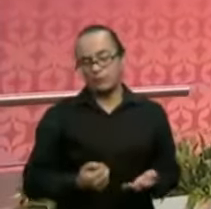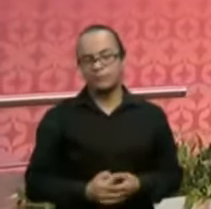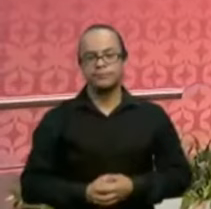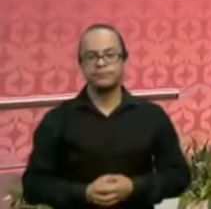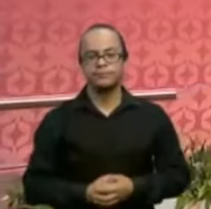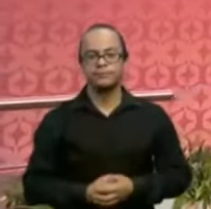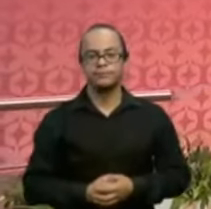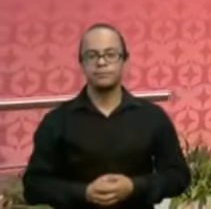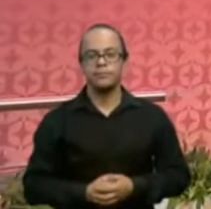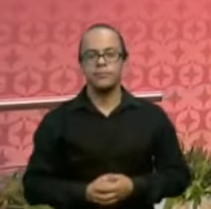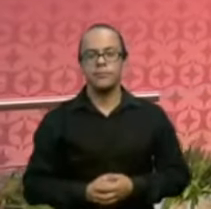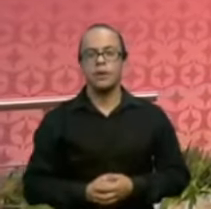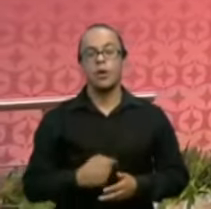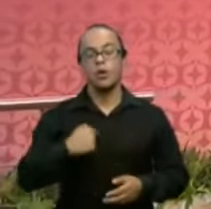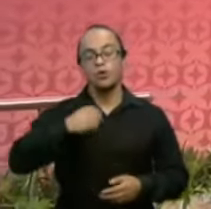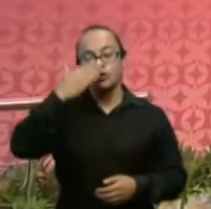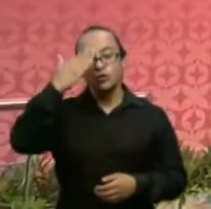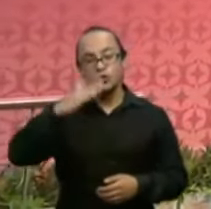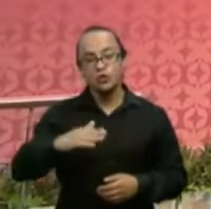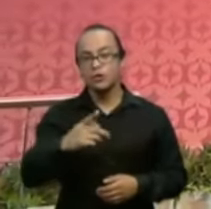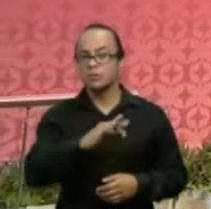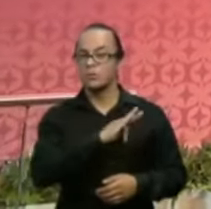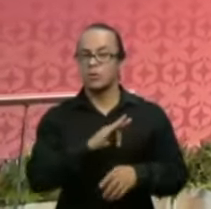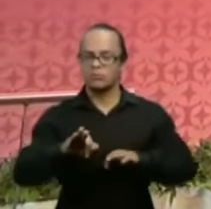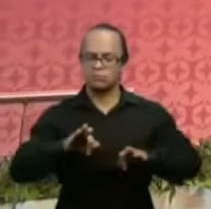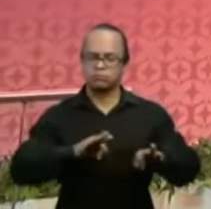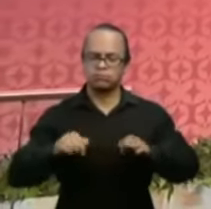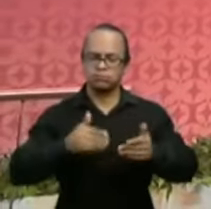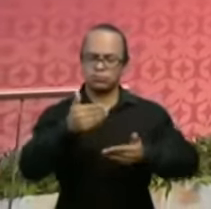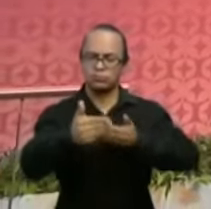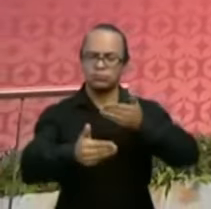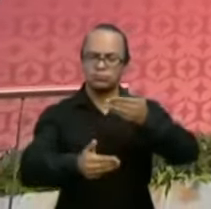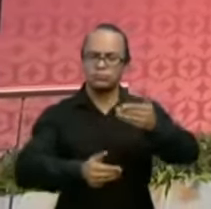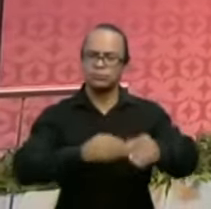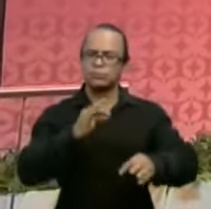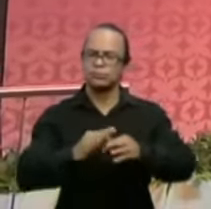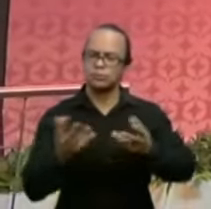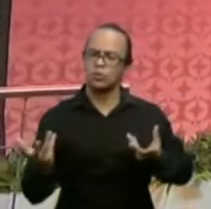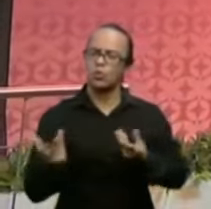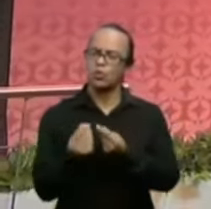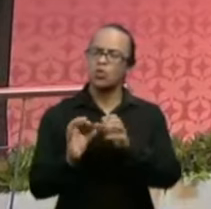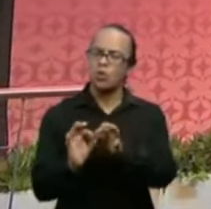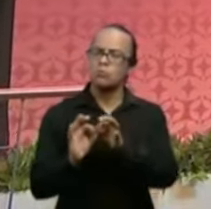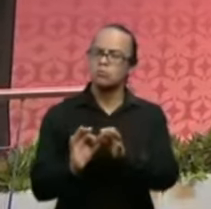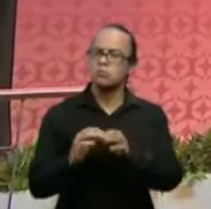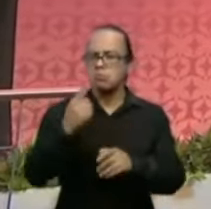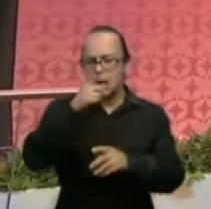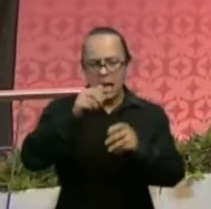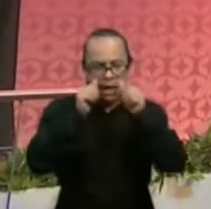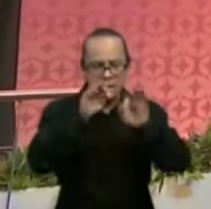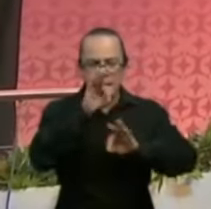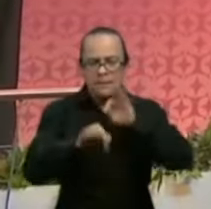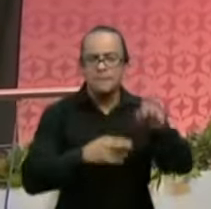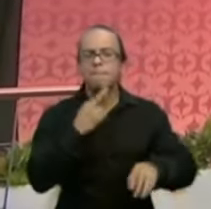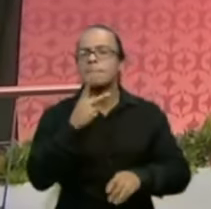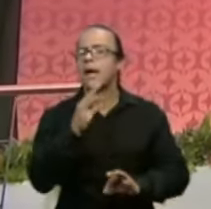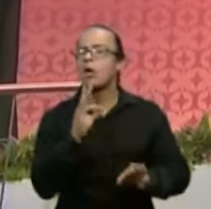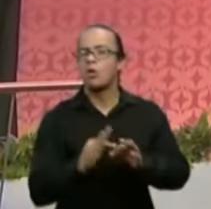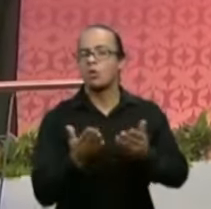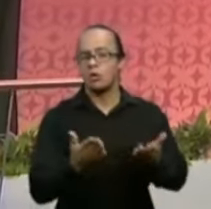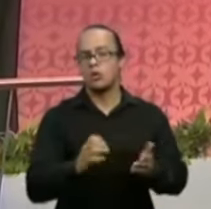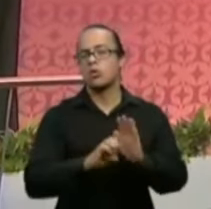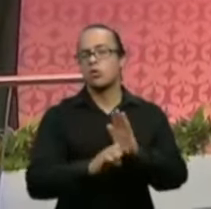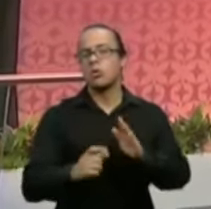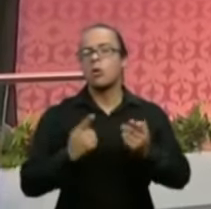Y que yo sé que se puede eficientar en un trabajo colaborativo o mutuo y podemos brindar un mejor servicio. que con un